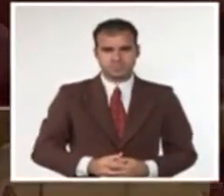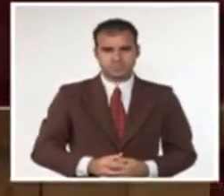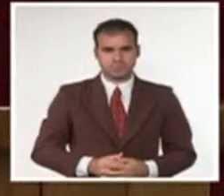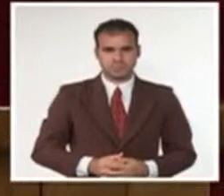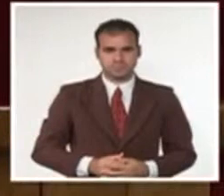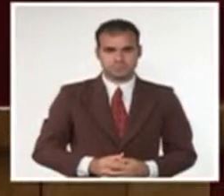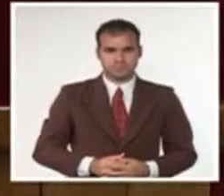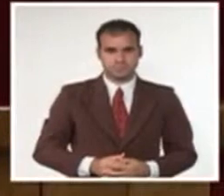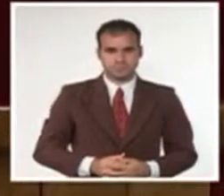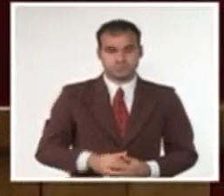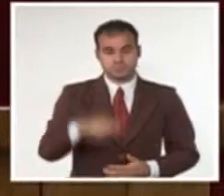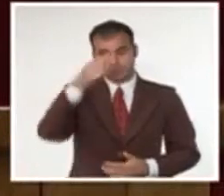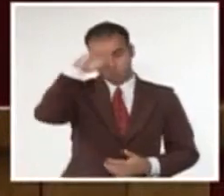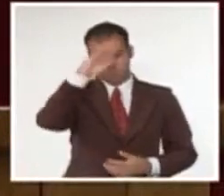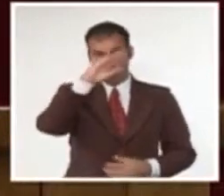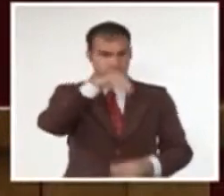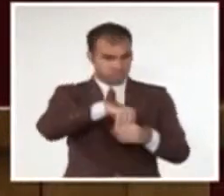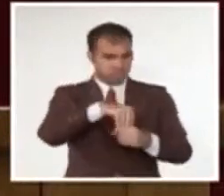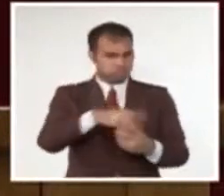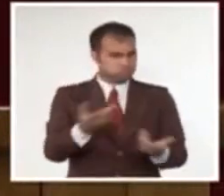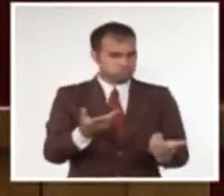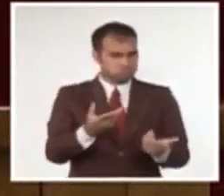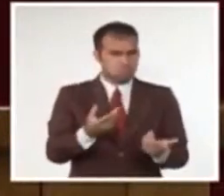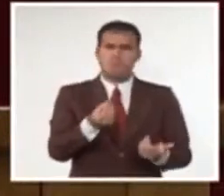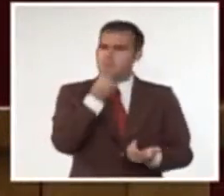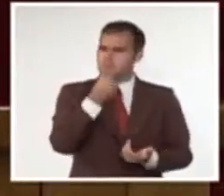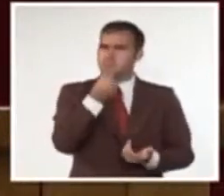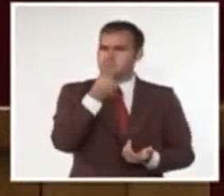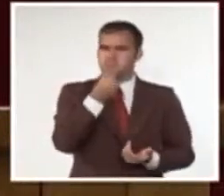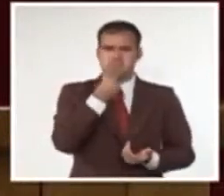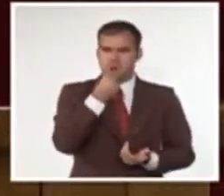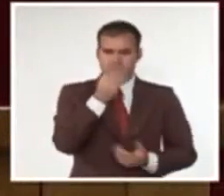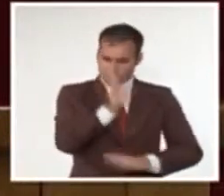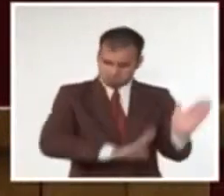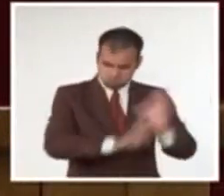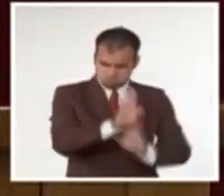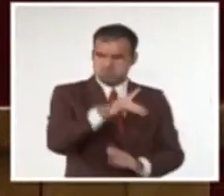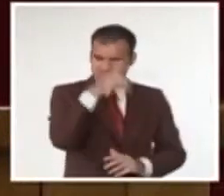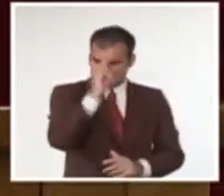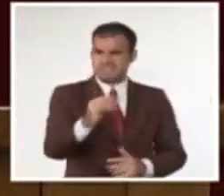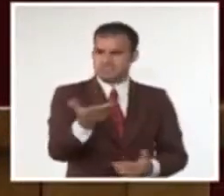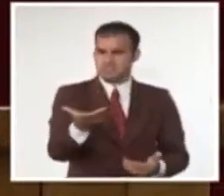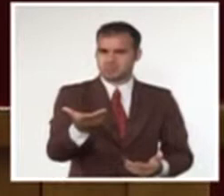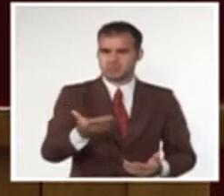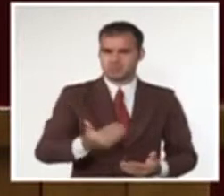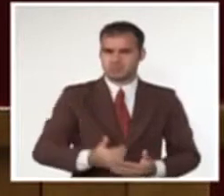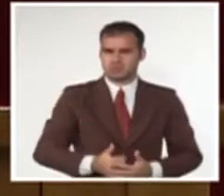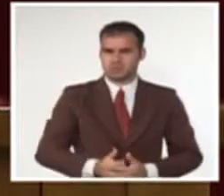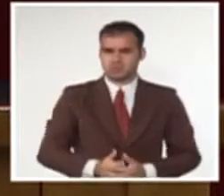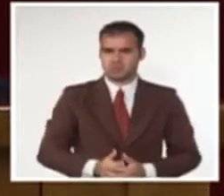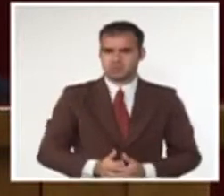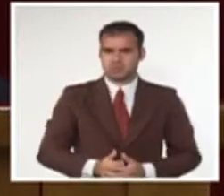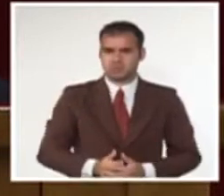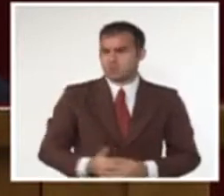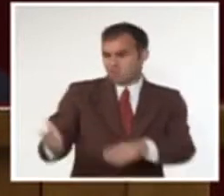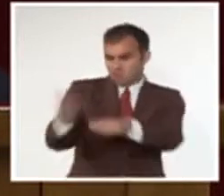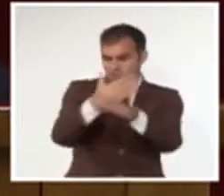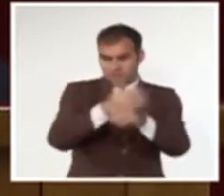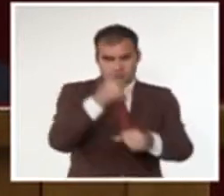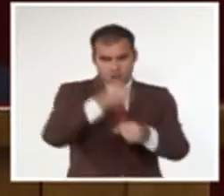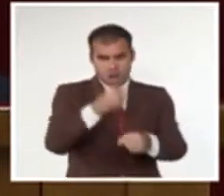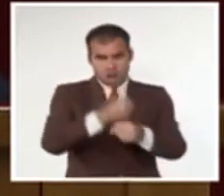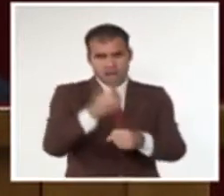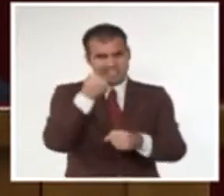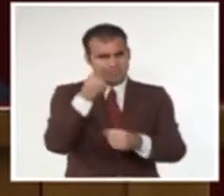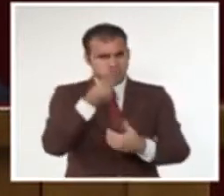En esta Cuba siempre será posible hasta lo imposible. Que cada obra sea un canto a la patria